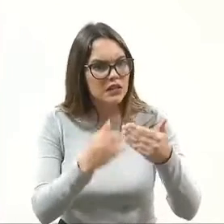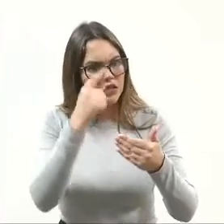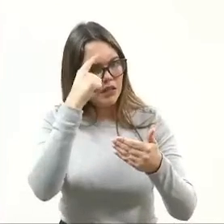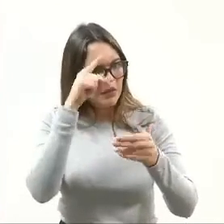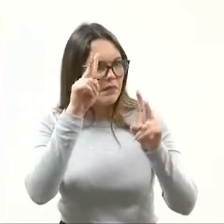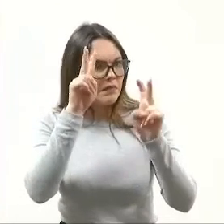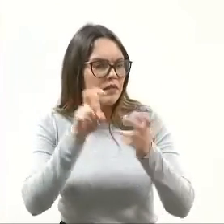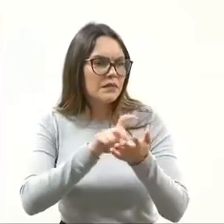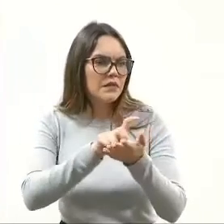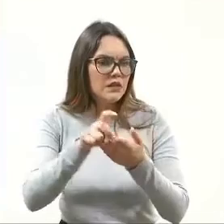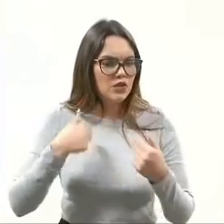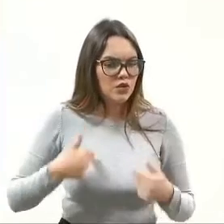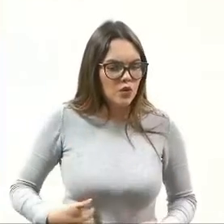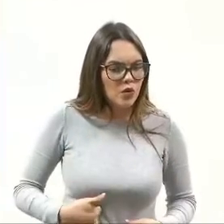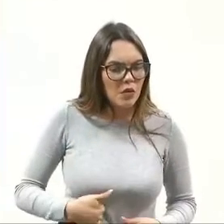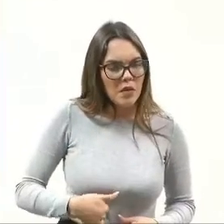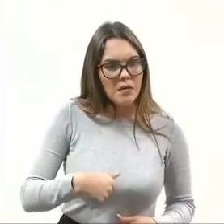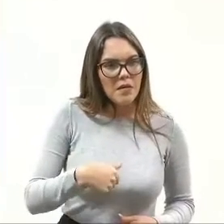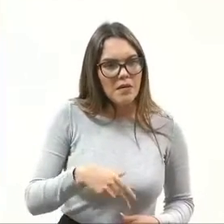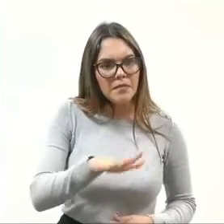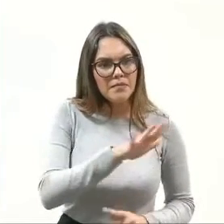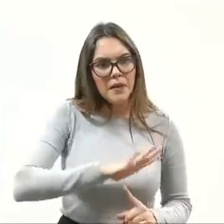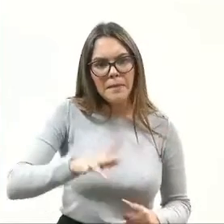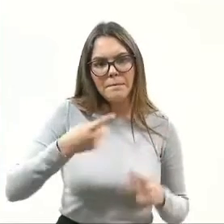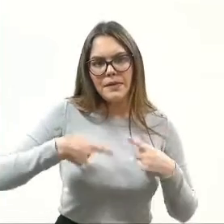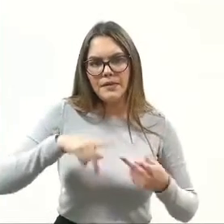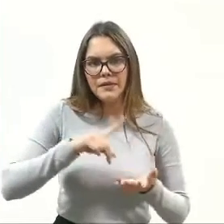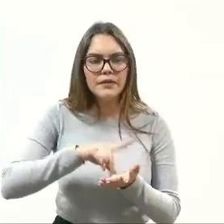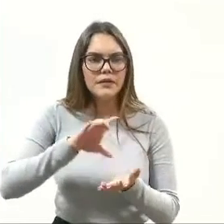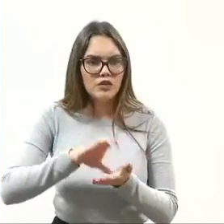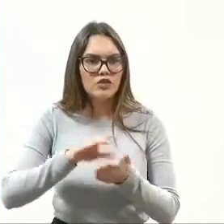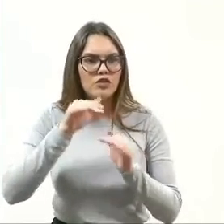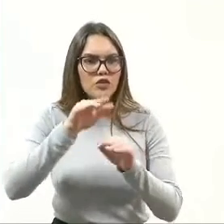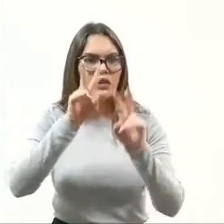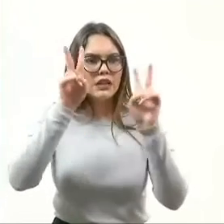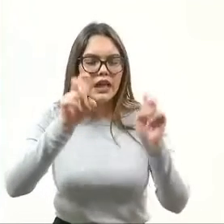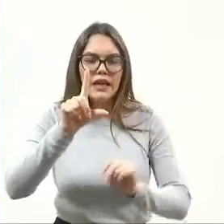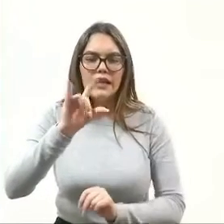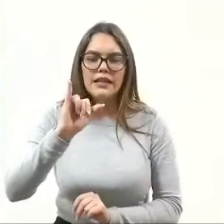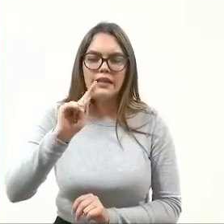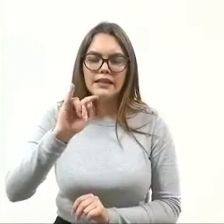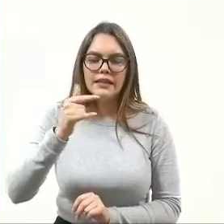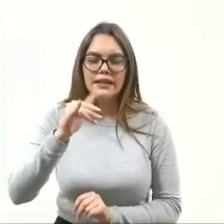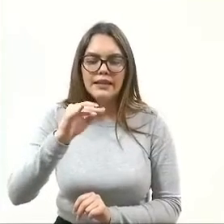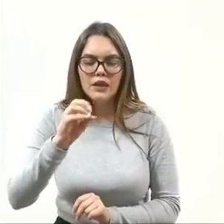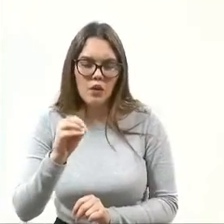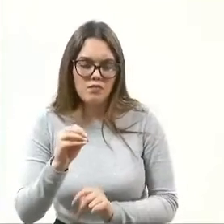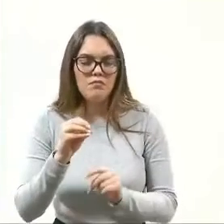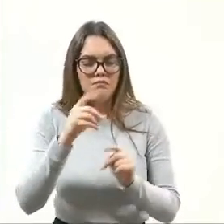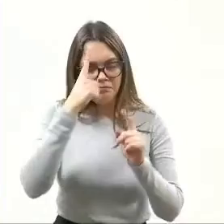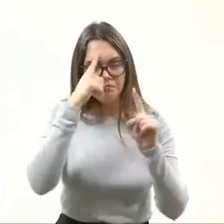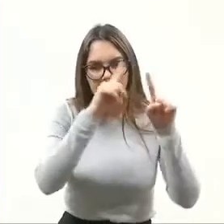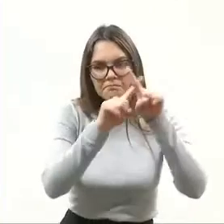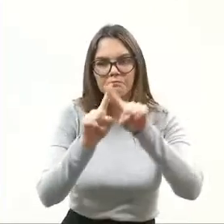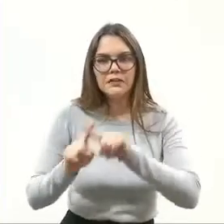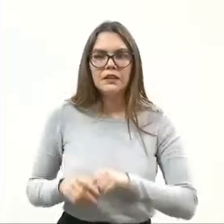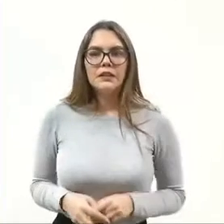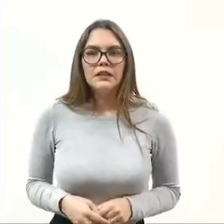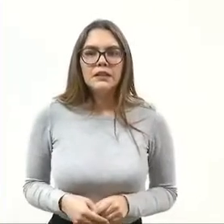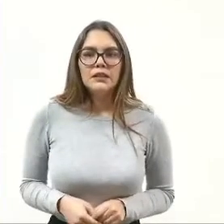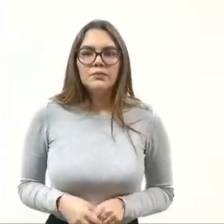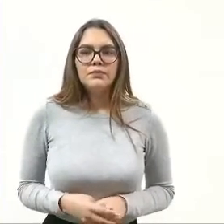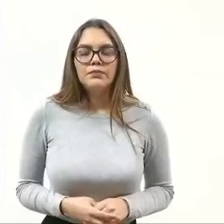de las personas con discapacidad sobre tres litigios estratégicos muchas gracias querida catia